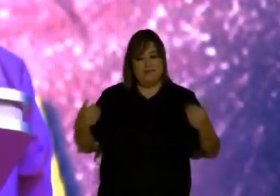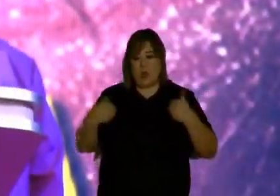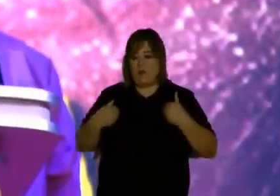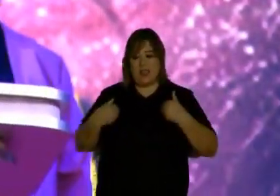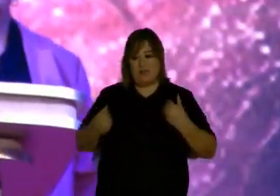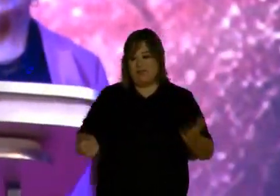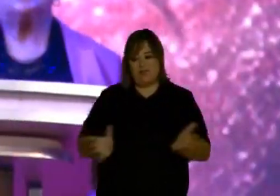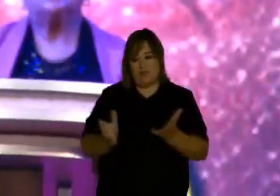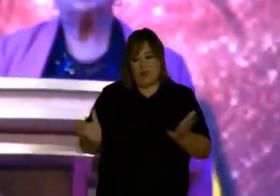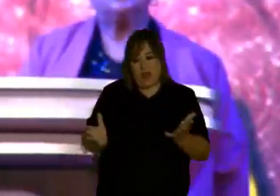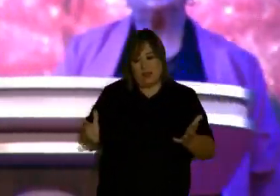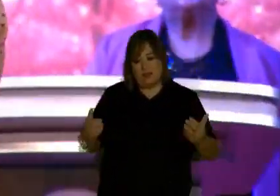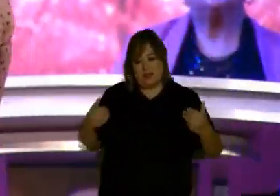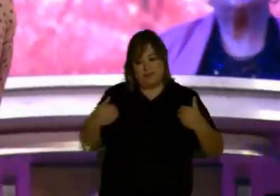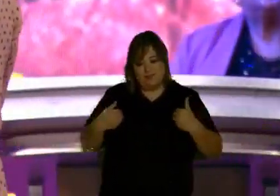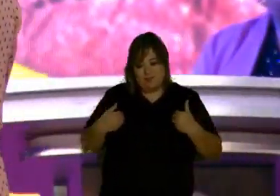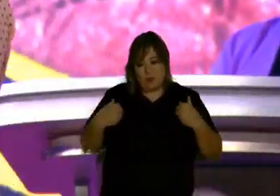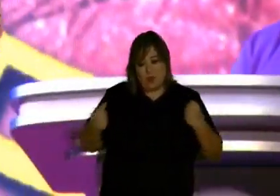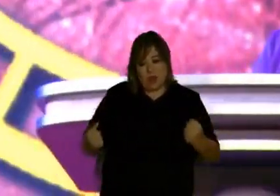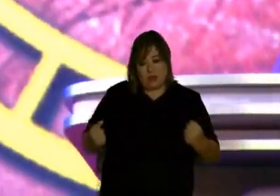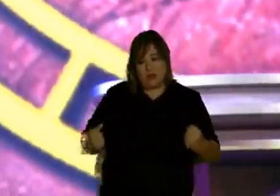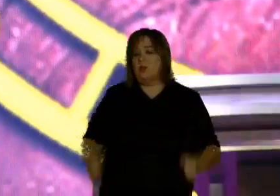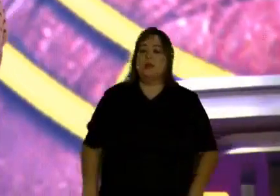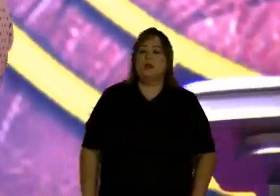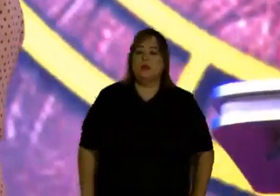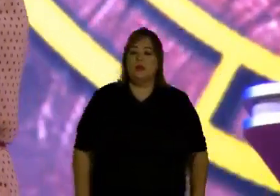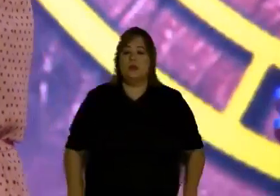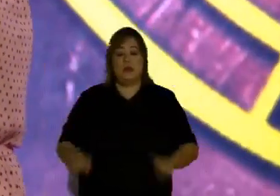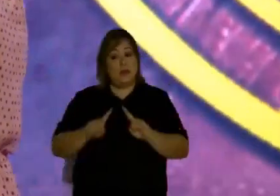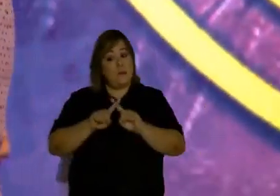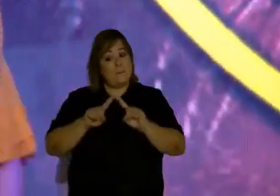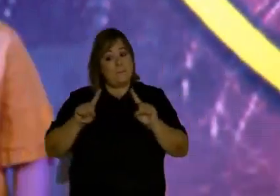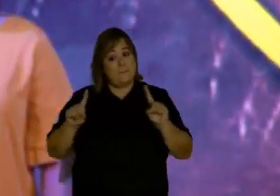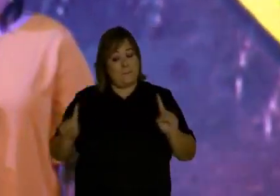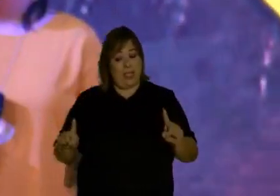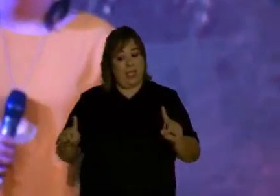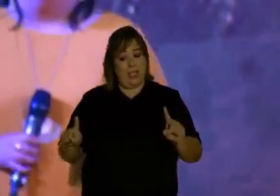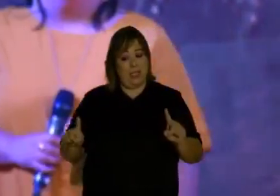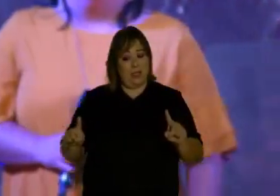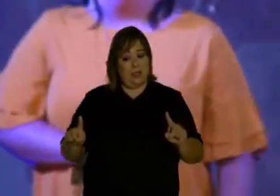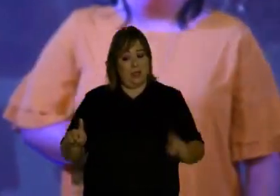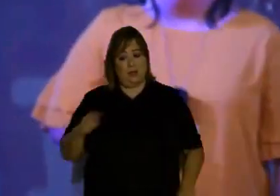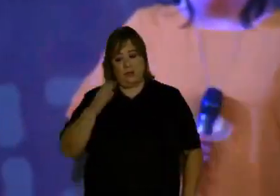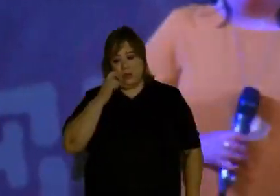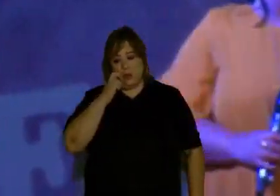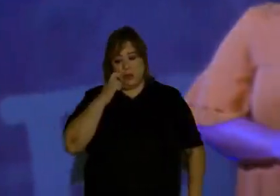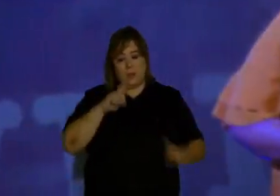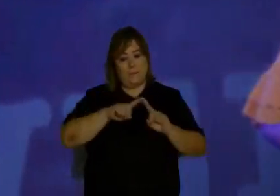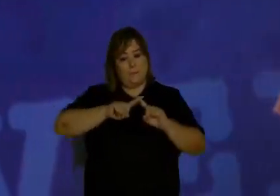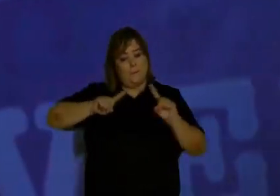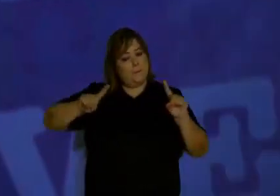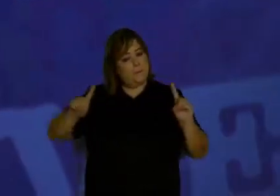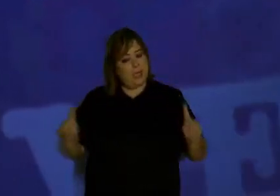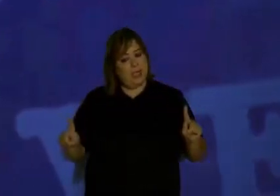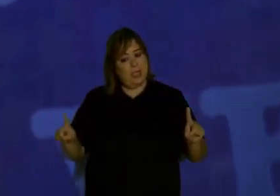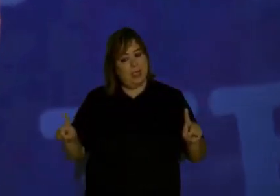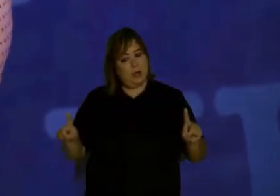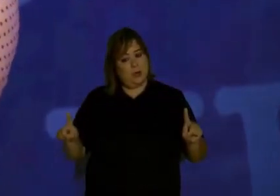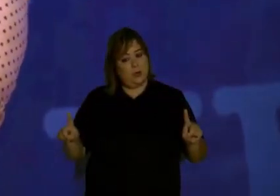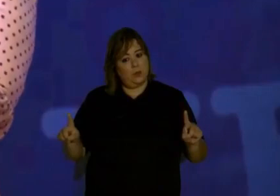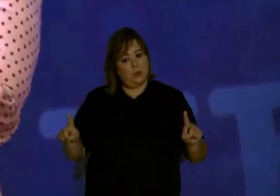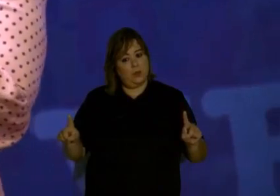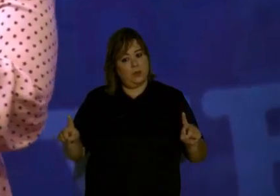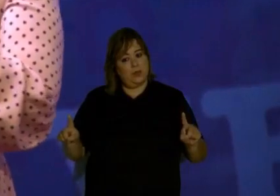Escuche bien. Y antes de que él echara a perder Kabashuitama, Sokondaraba,